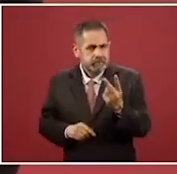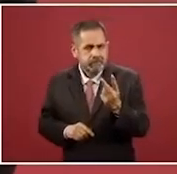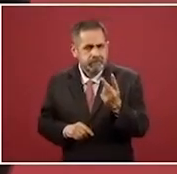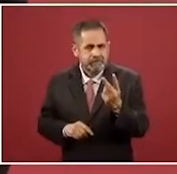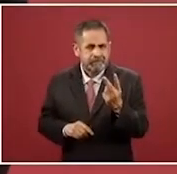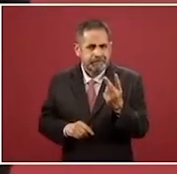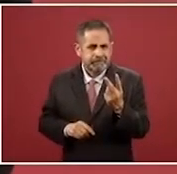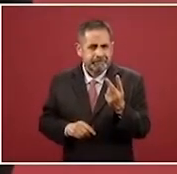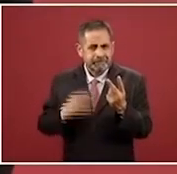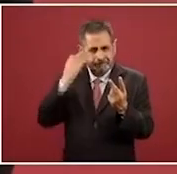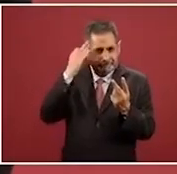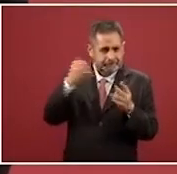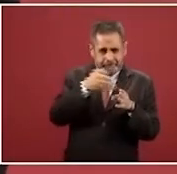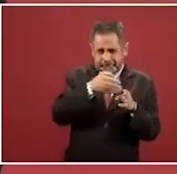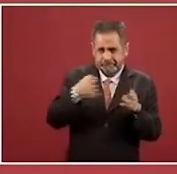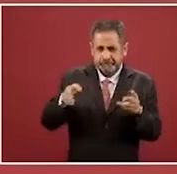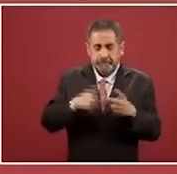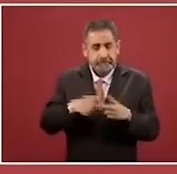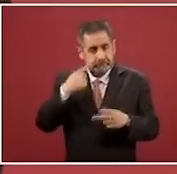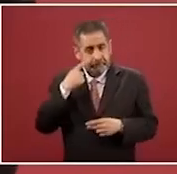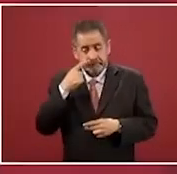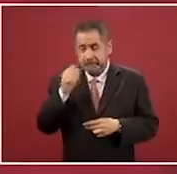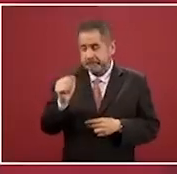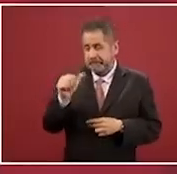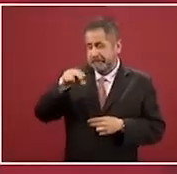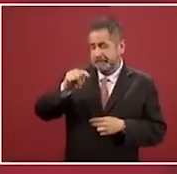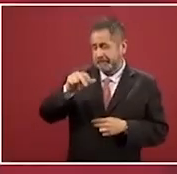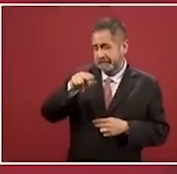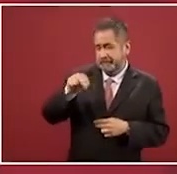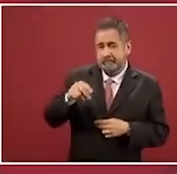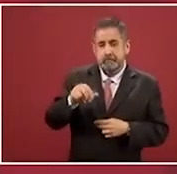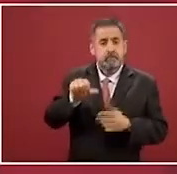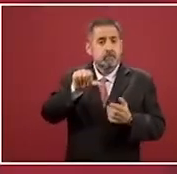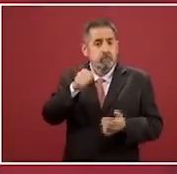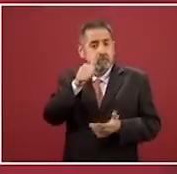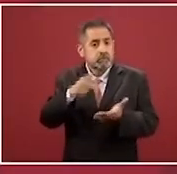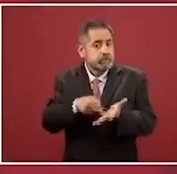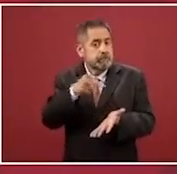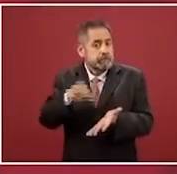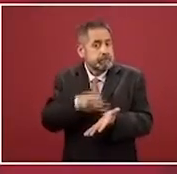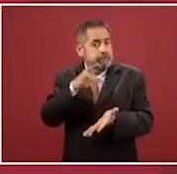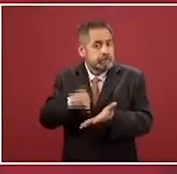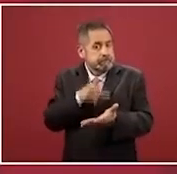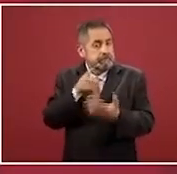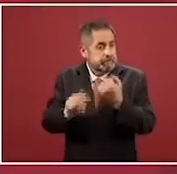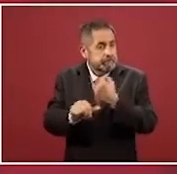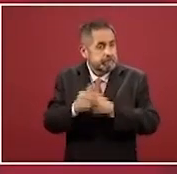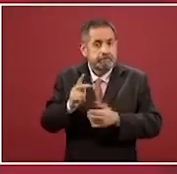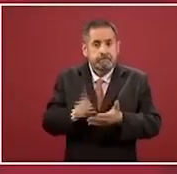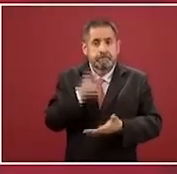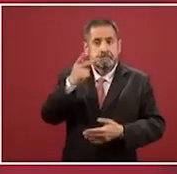Nada más en tiempo, Santa Anna fue 11 veces presidente de México.